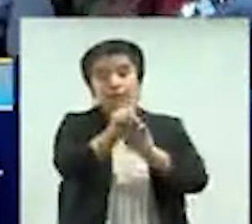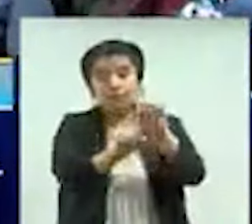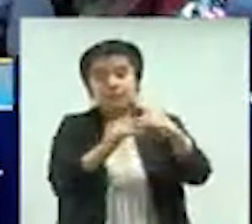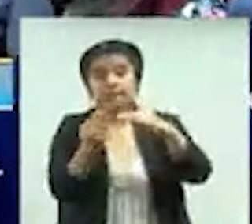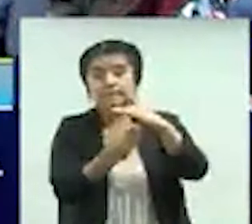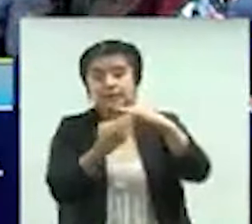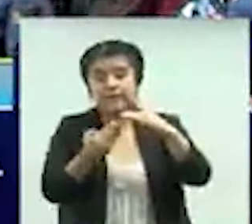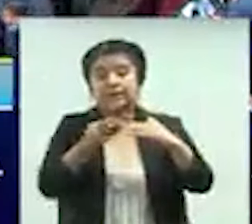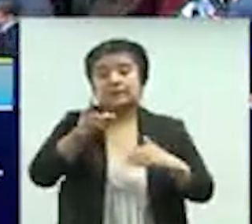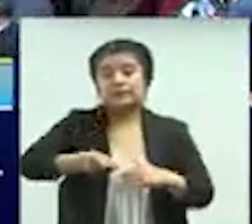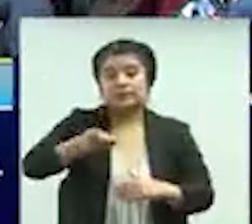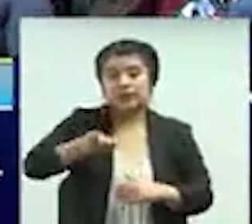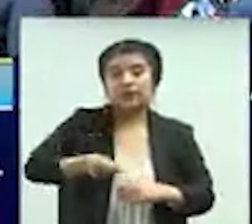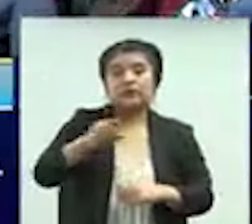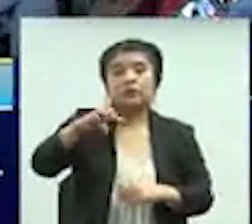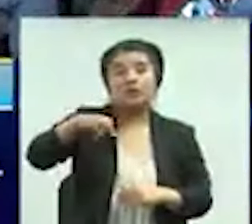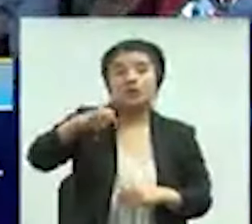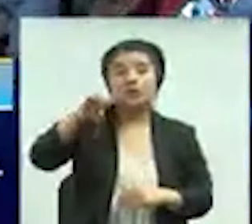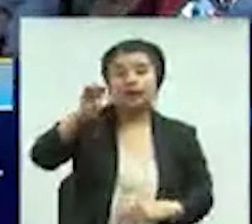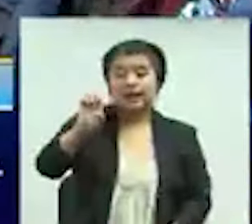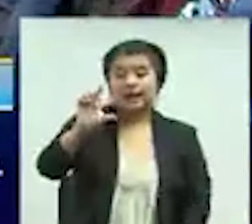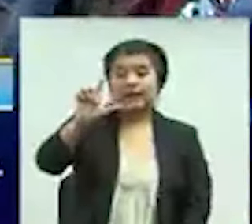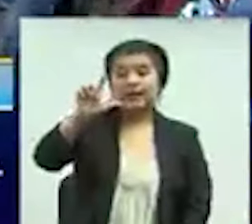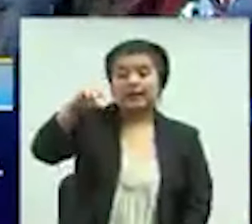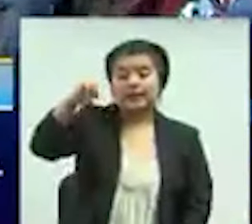básica, tiene la palabra el diputado Elmer Palencia.